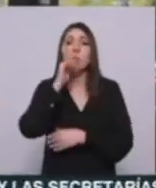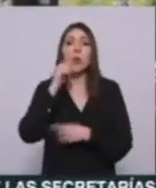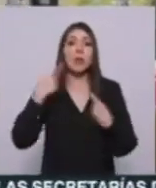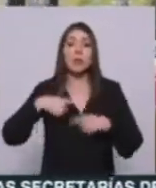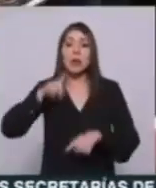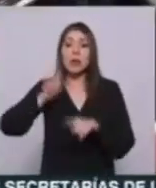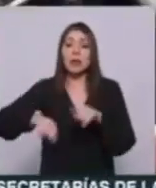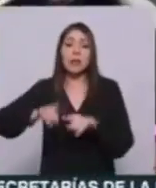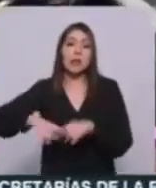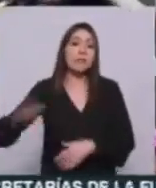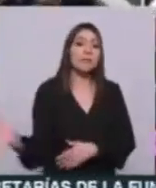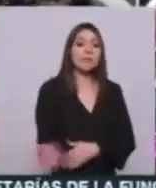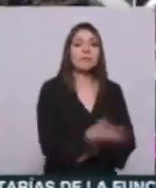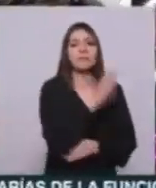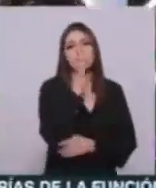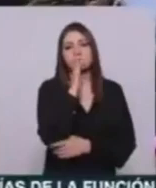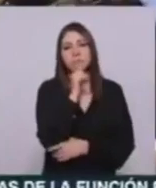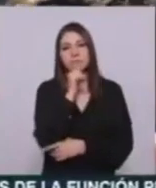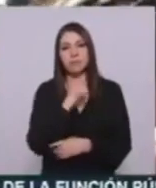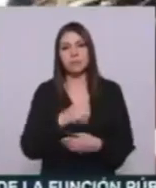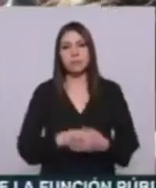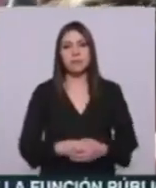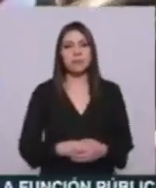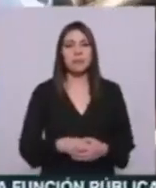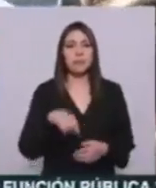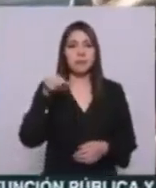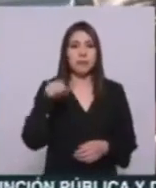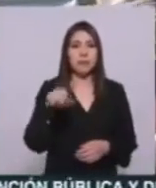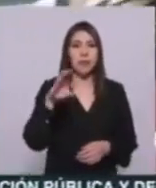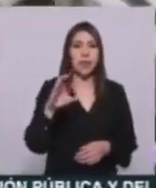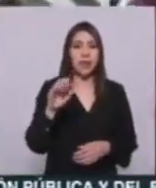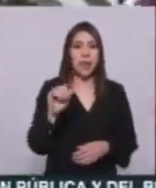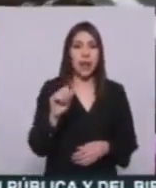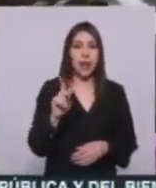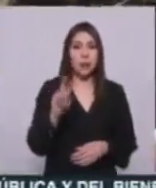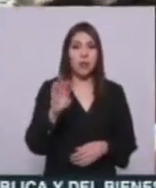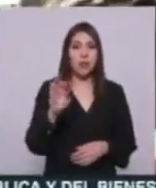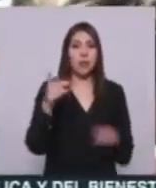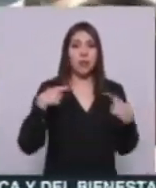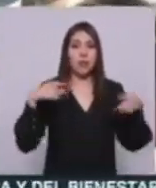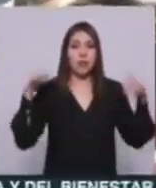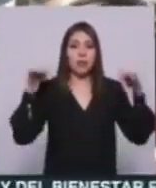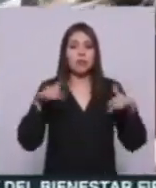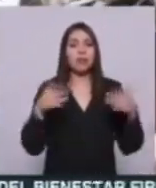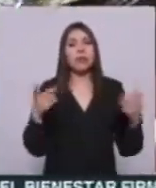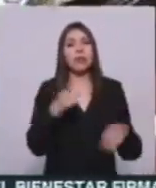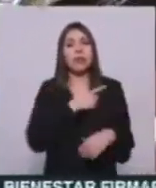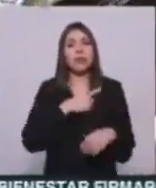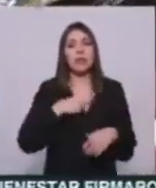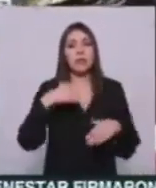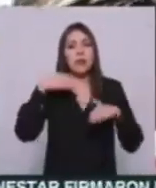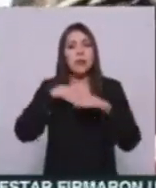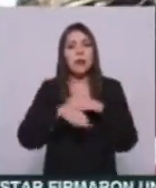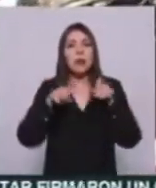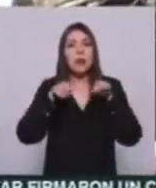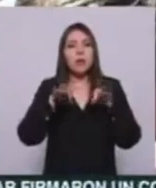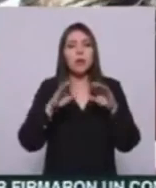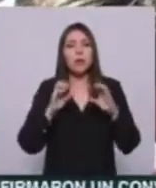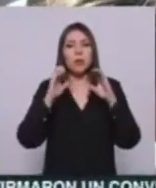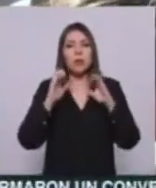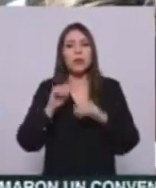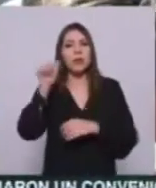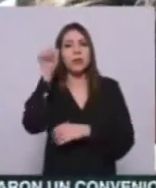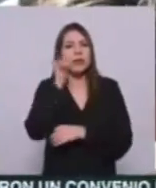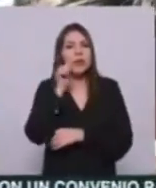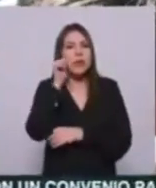retirar. Mira, el protocolo de CAPUFE es resguardar básicamente las oficinas y si se dan cuenta pues, siempre